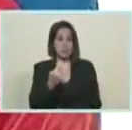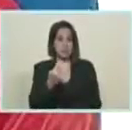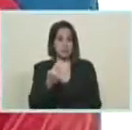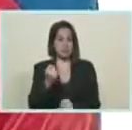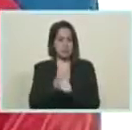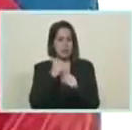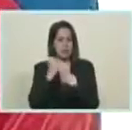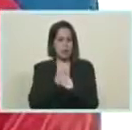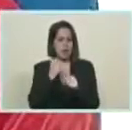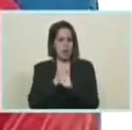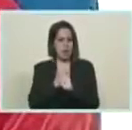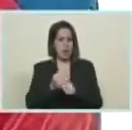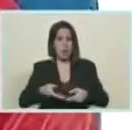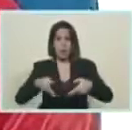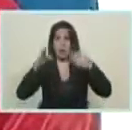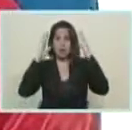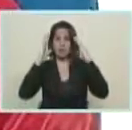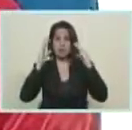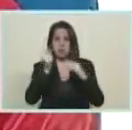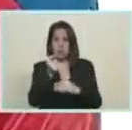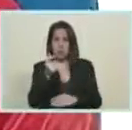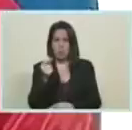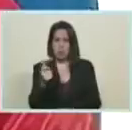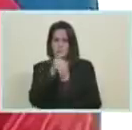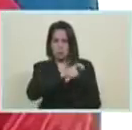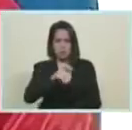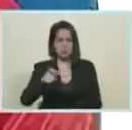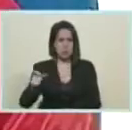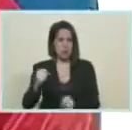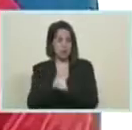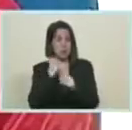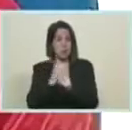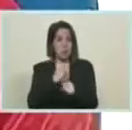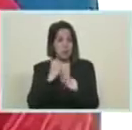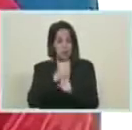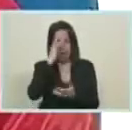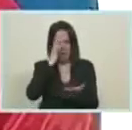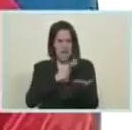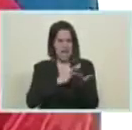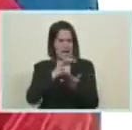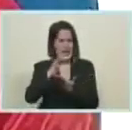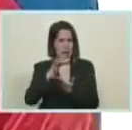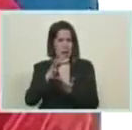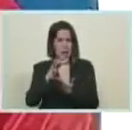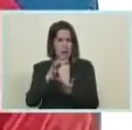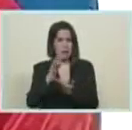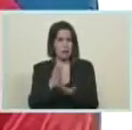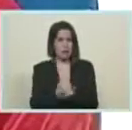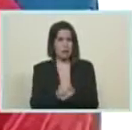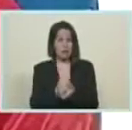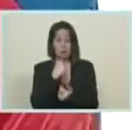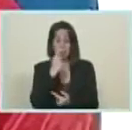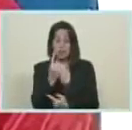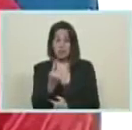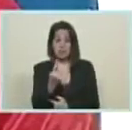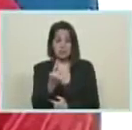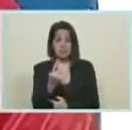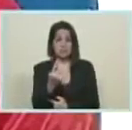edificio, de las pocas personas que trabajan en el edificio que se quedó leal. Me contaba